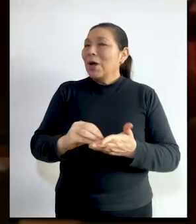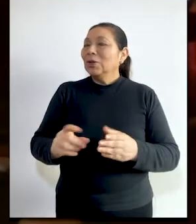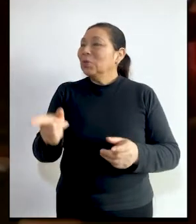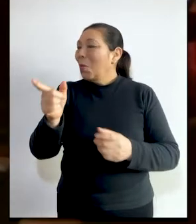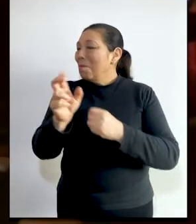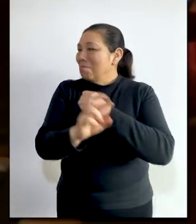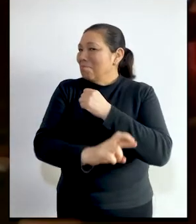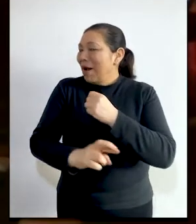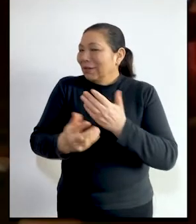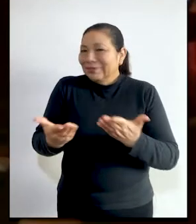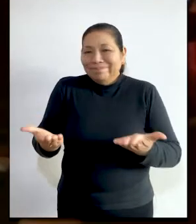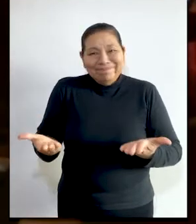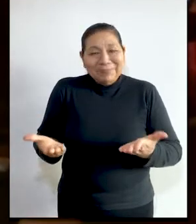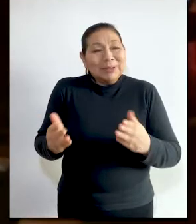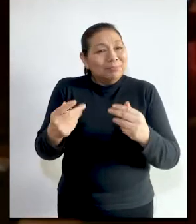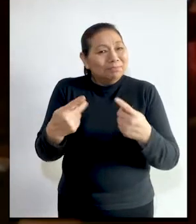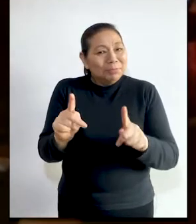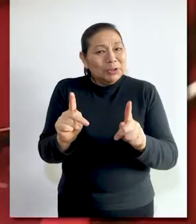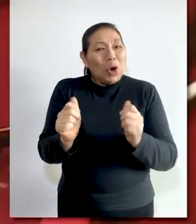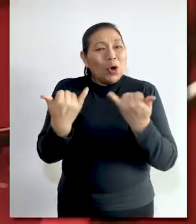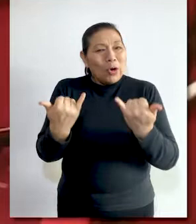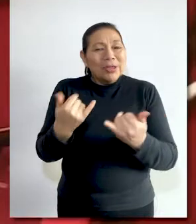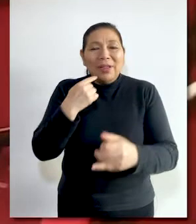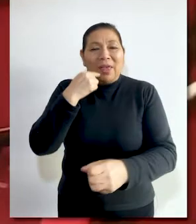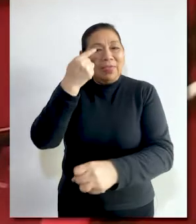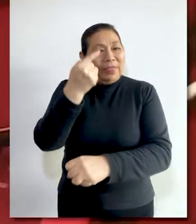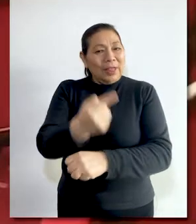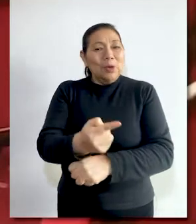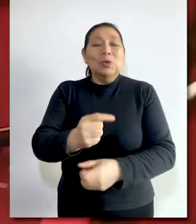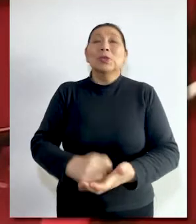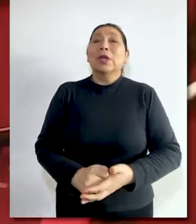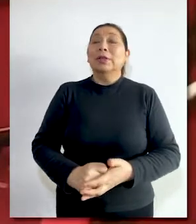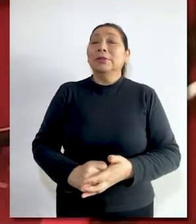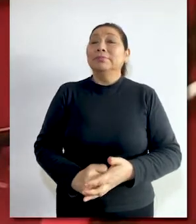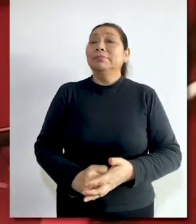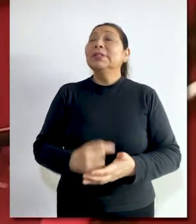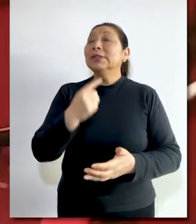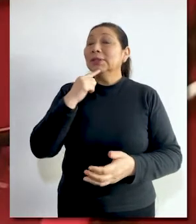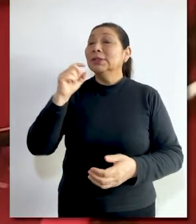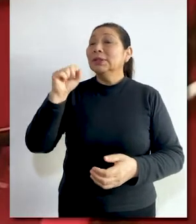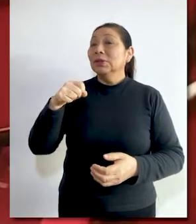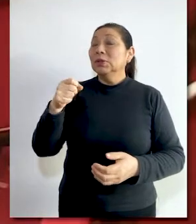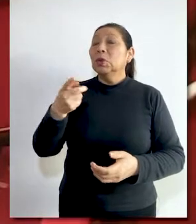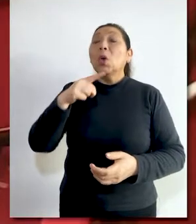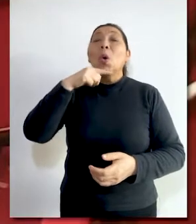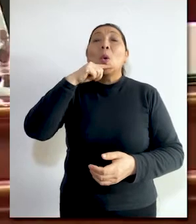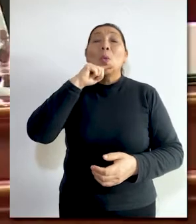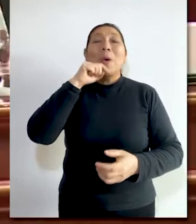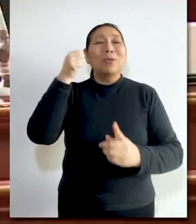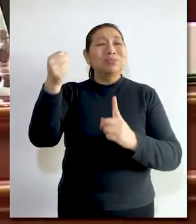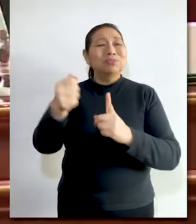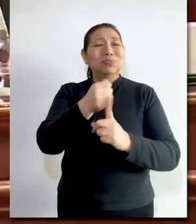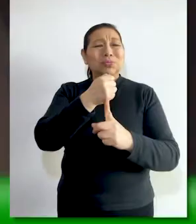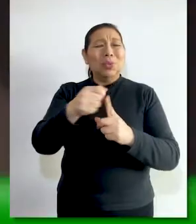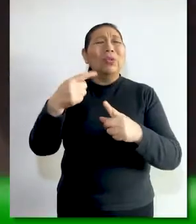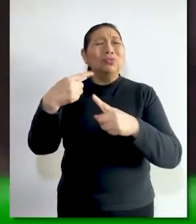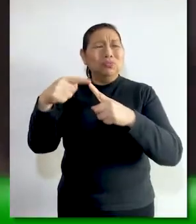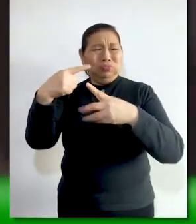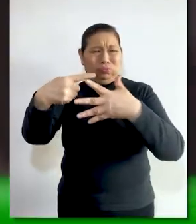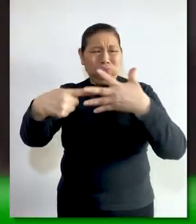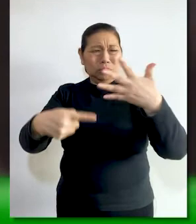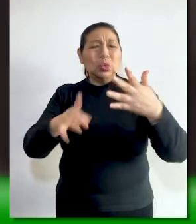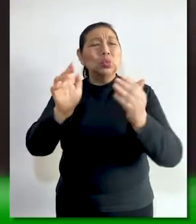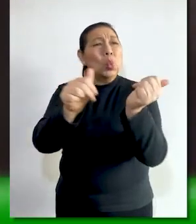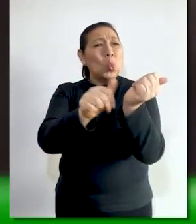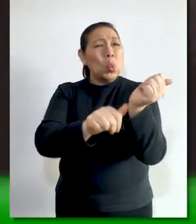insuficiente en rusia un país especialmente permisivo con estas denuncias el tc fue requerido por una mujer agredida